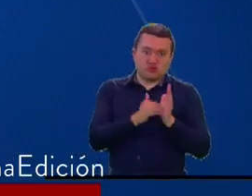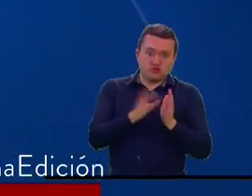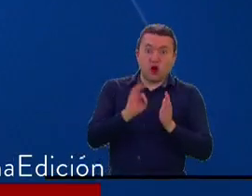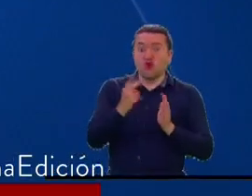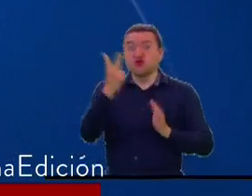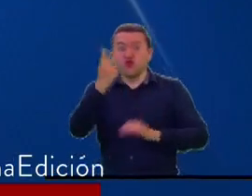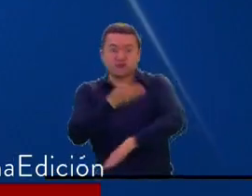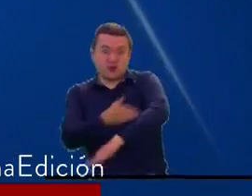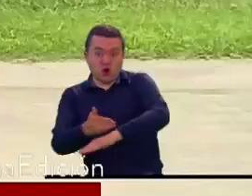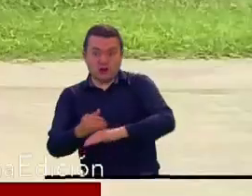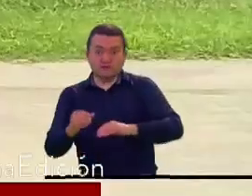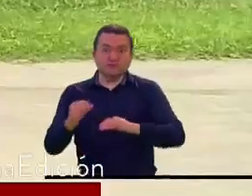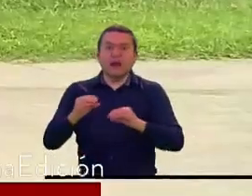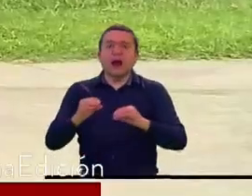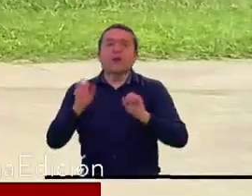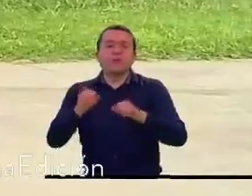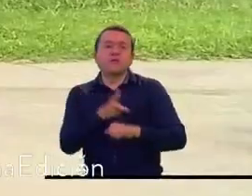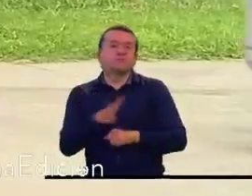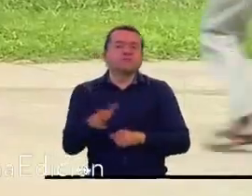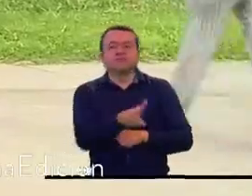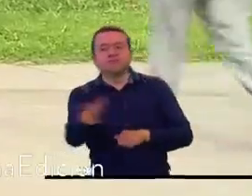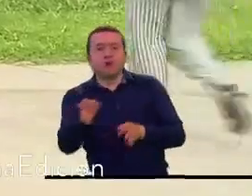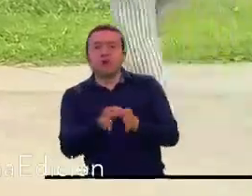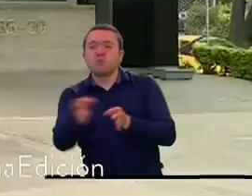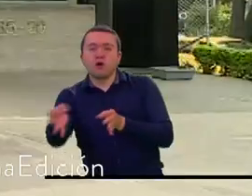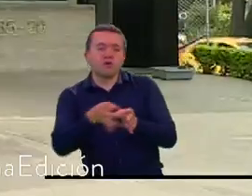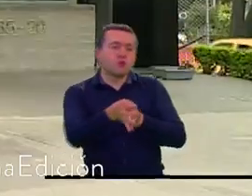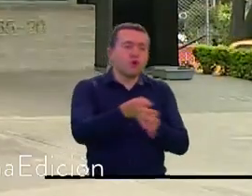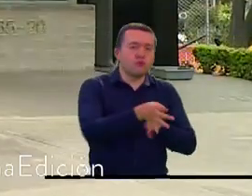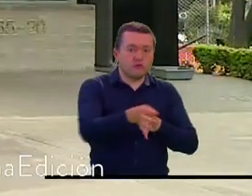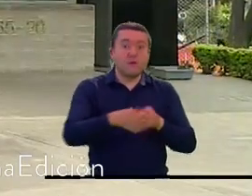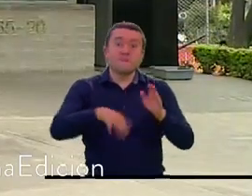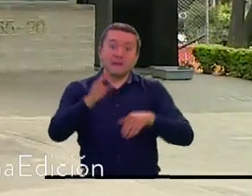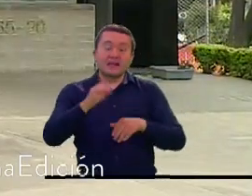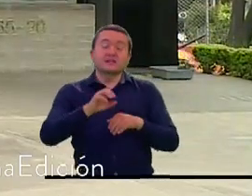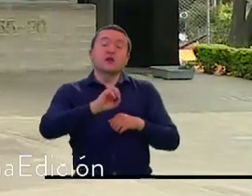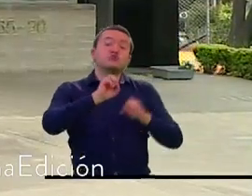ambulancia a otros municipios, especialmente desde el sur del país hasta el Caribe colombiano.